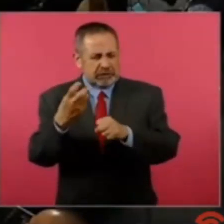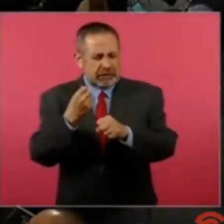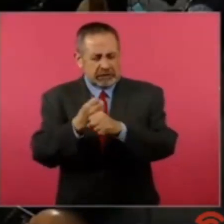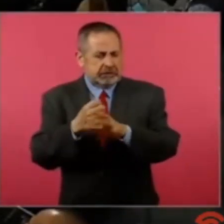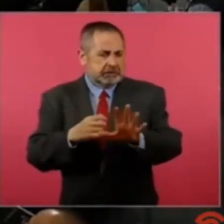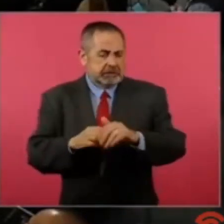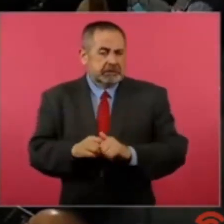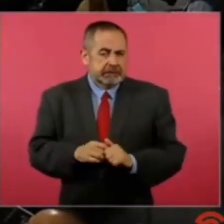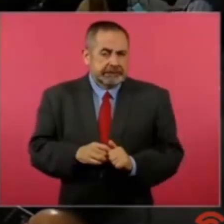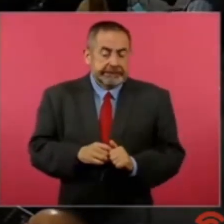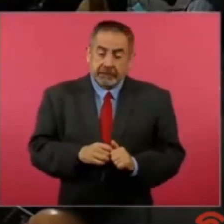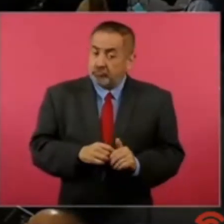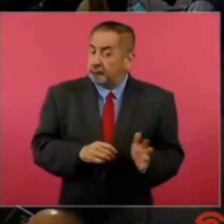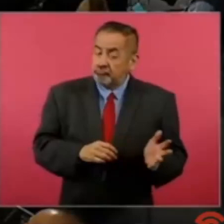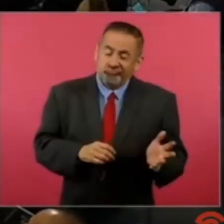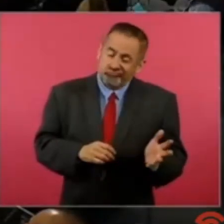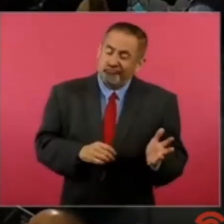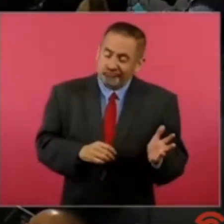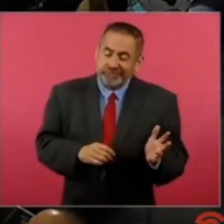tuvieron